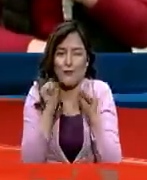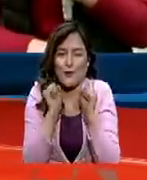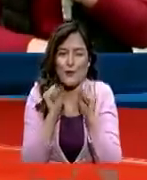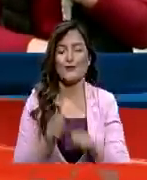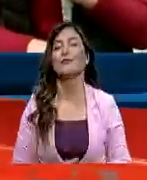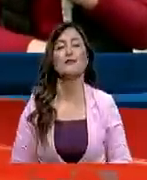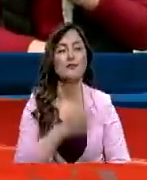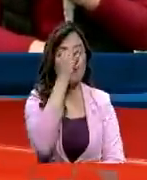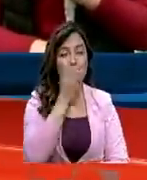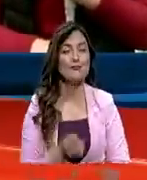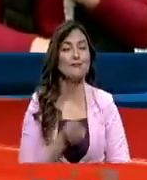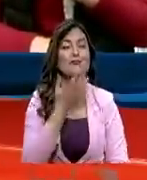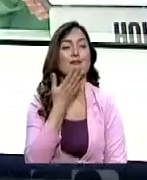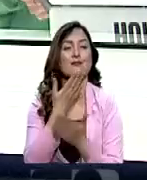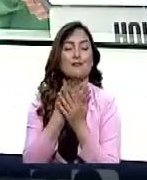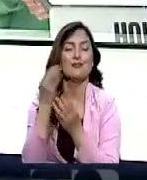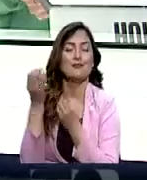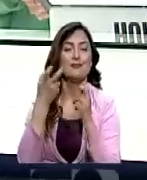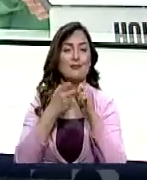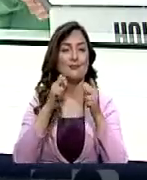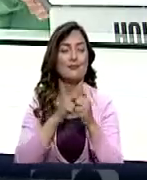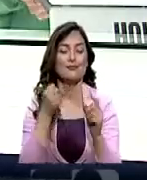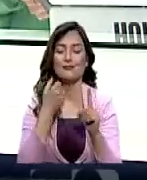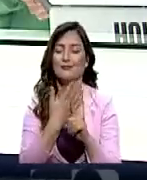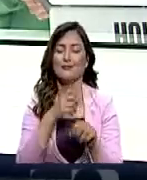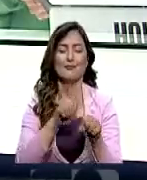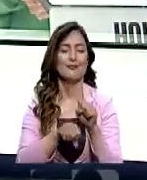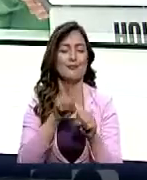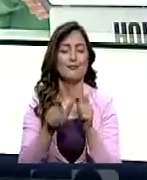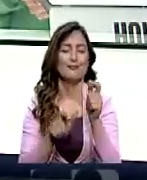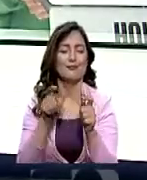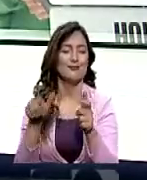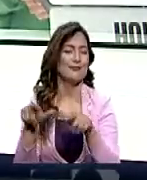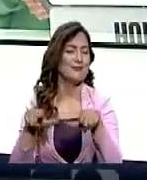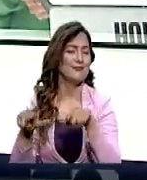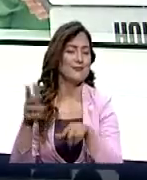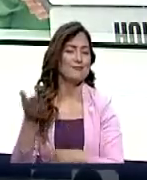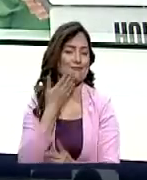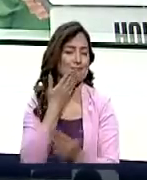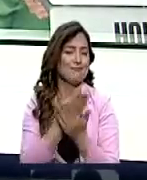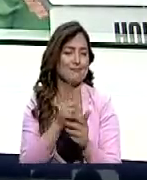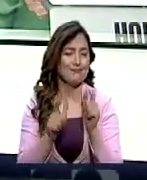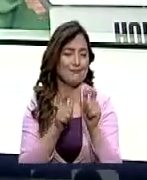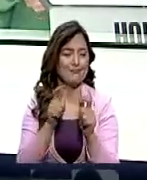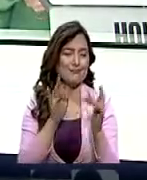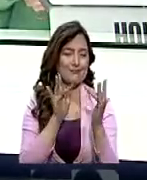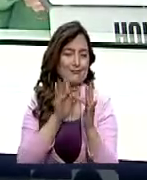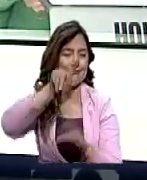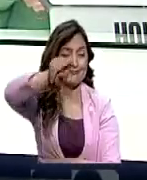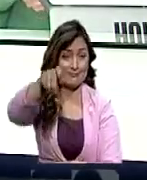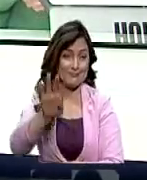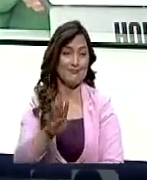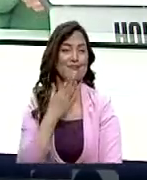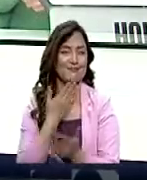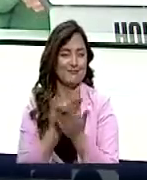día también para ti, Fer. Muchísimas gracias por reportar los problemas que afectan a los vecinos en este sector. Y gracias a los vecinos por comunicarse con nosotros.